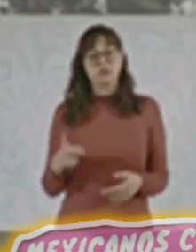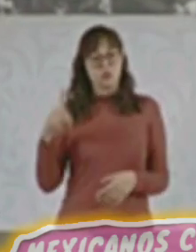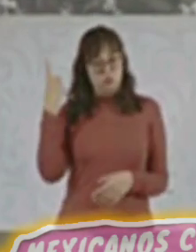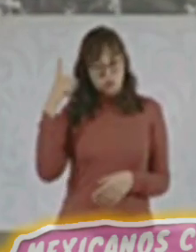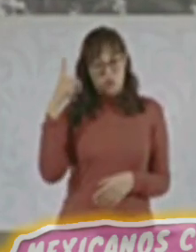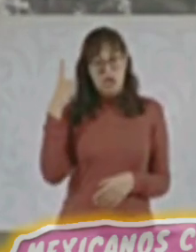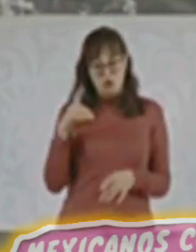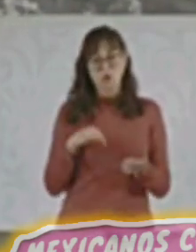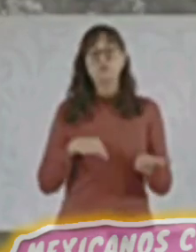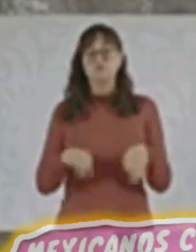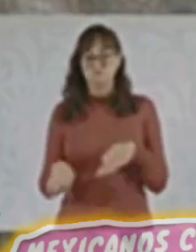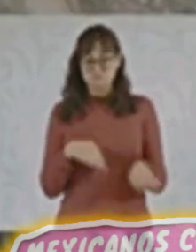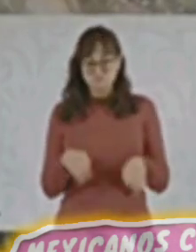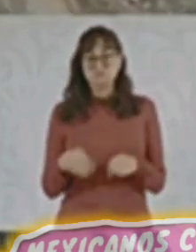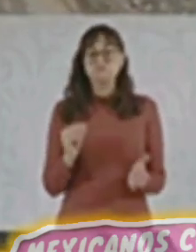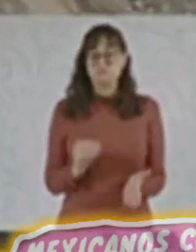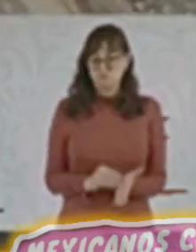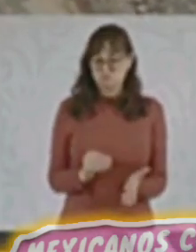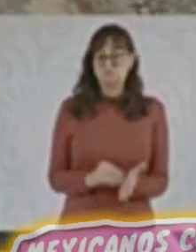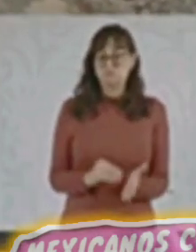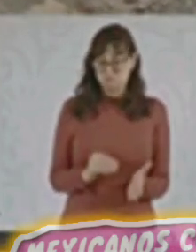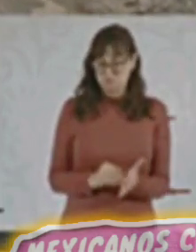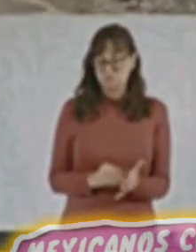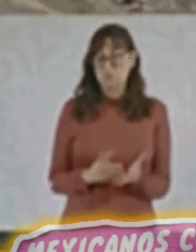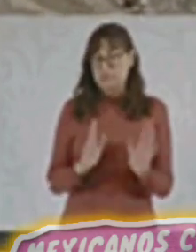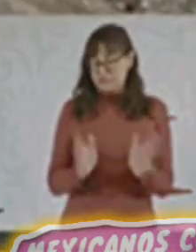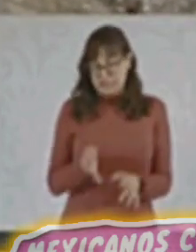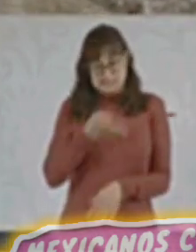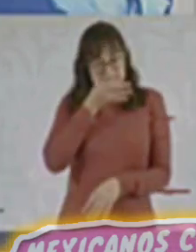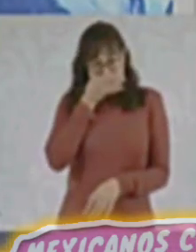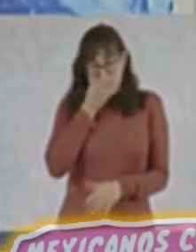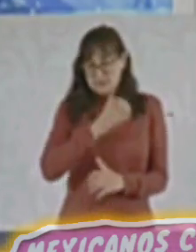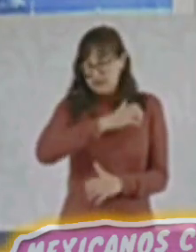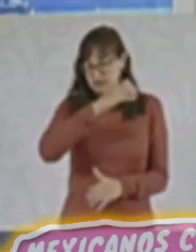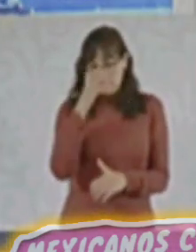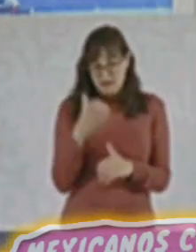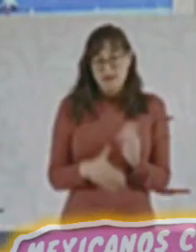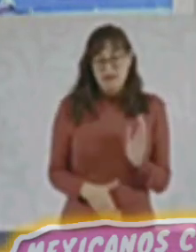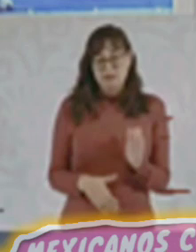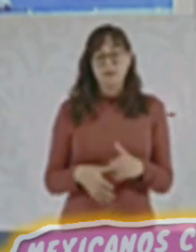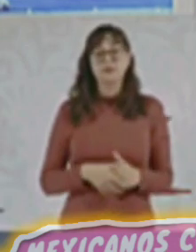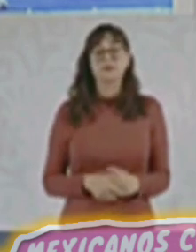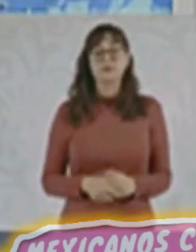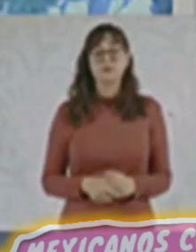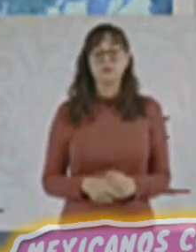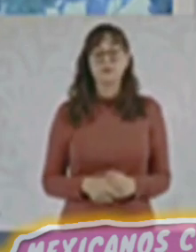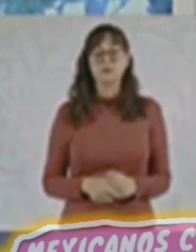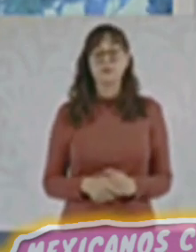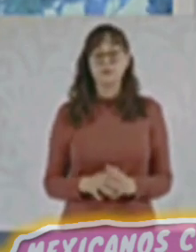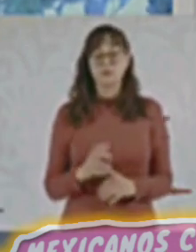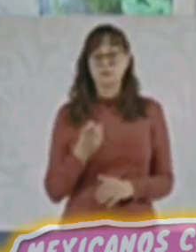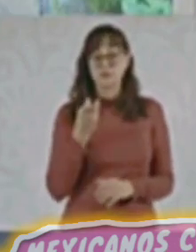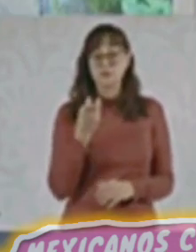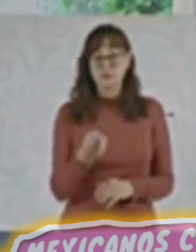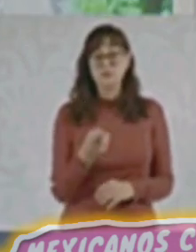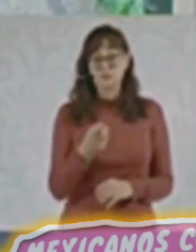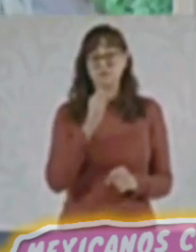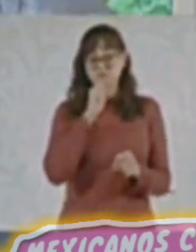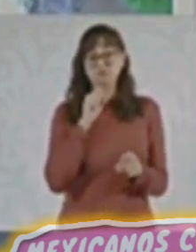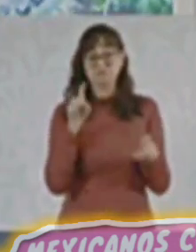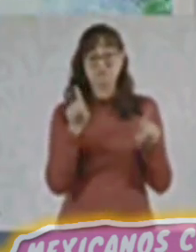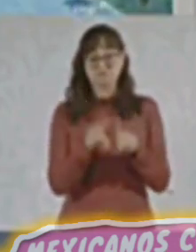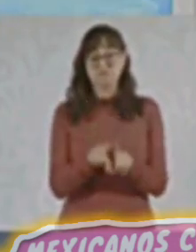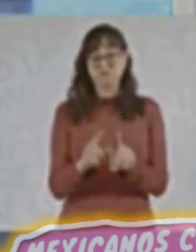uno de los extremos de Durango, y está por concluirse el tramo en Sinaloa. Entonces es también una de